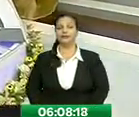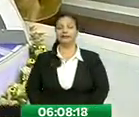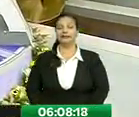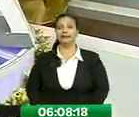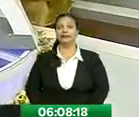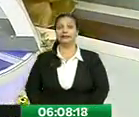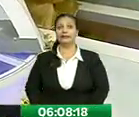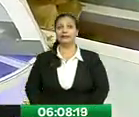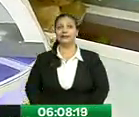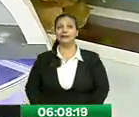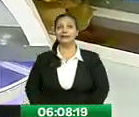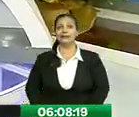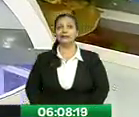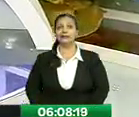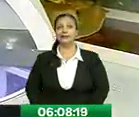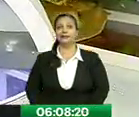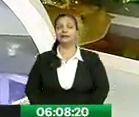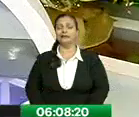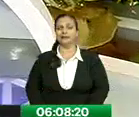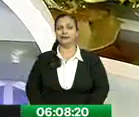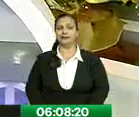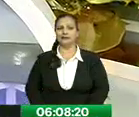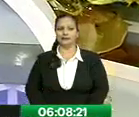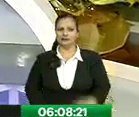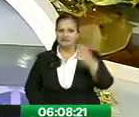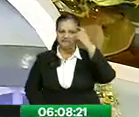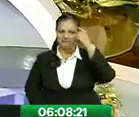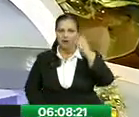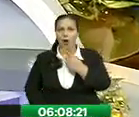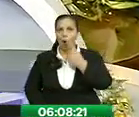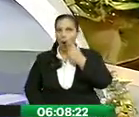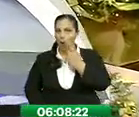2 más 2 son 4, cacarea y pone huevo.